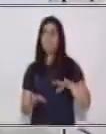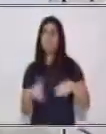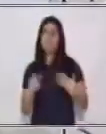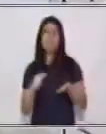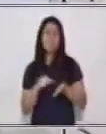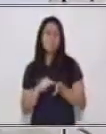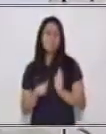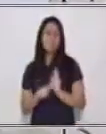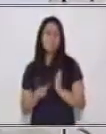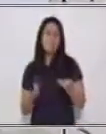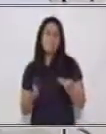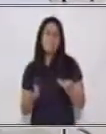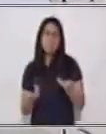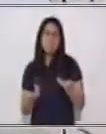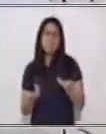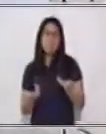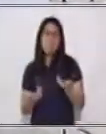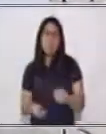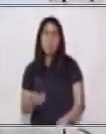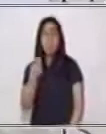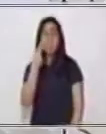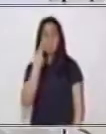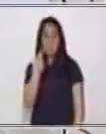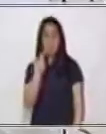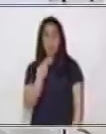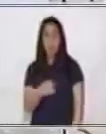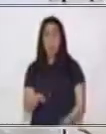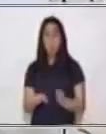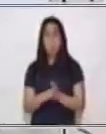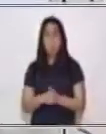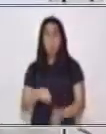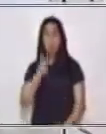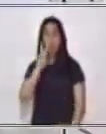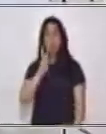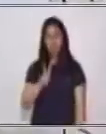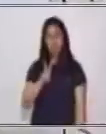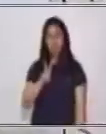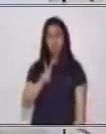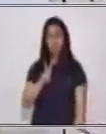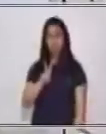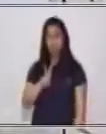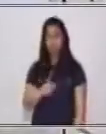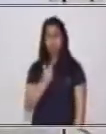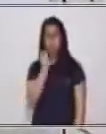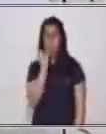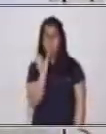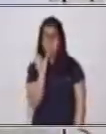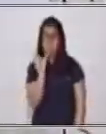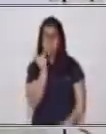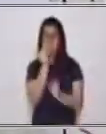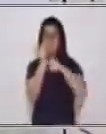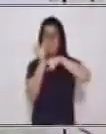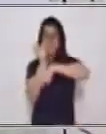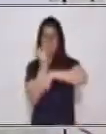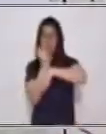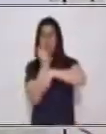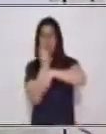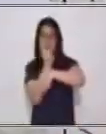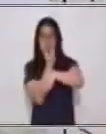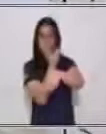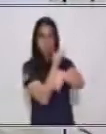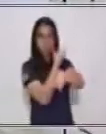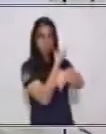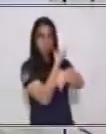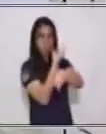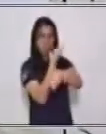parábolas vistas al contrario. Entonces, observemos la figura. La hipérbola entonces